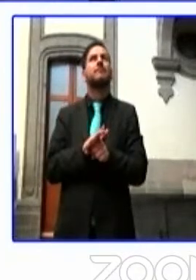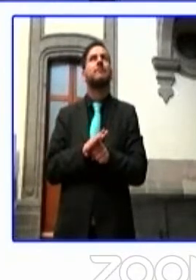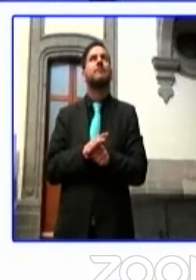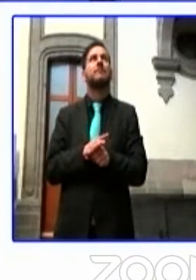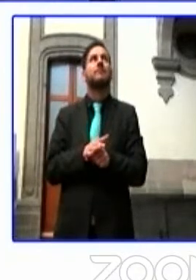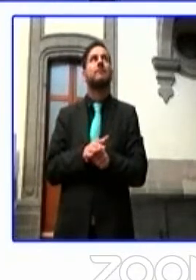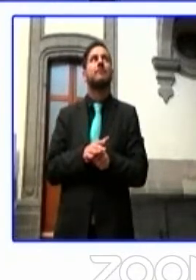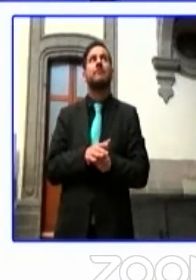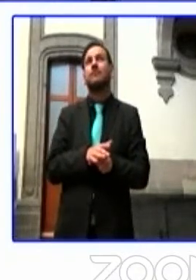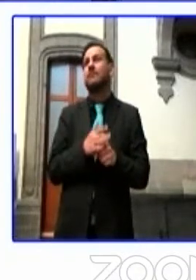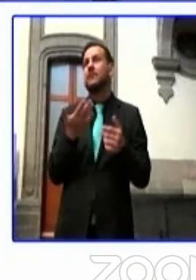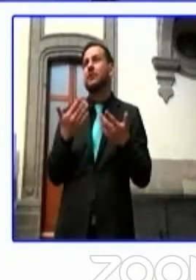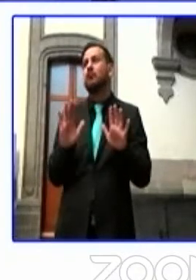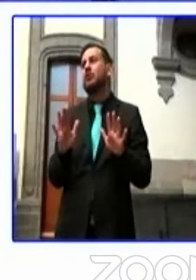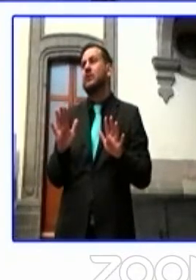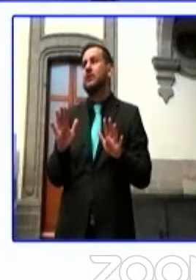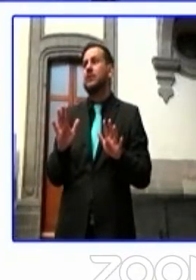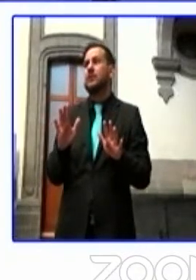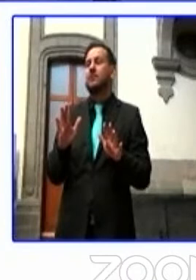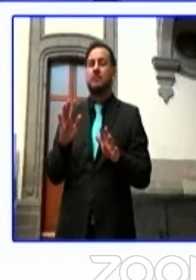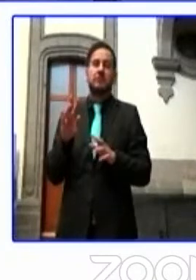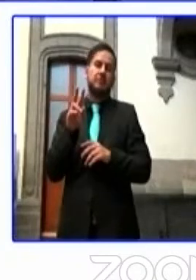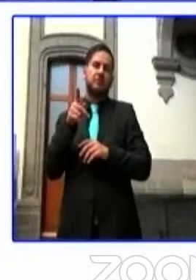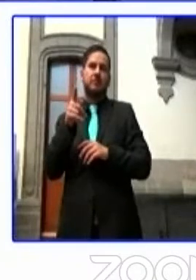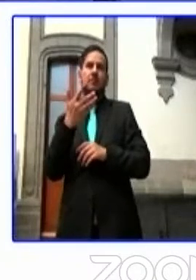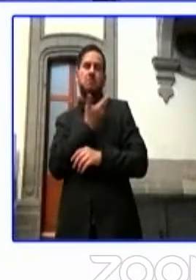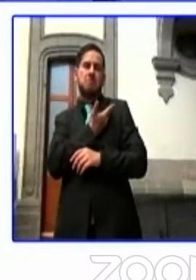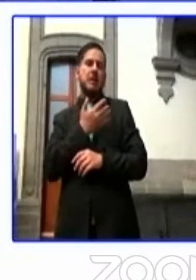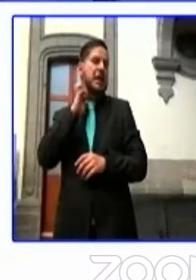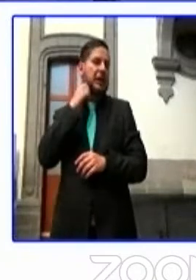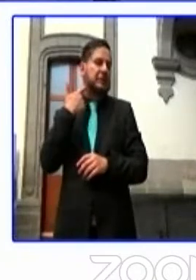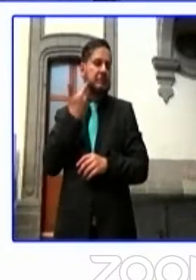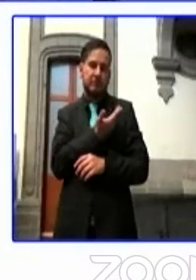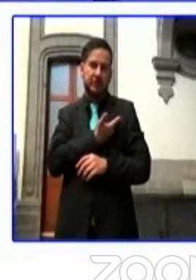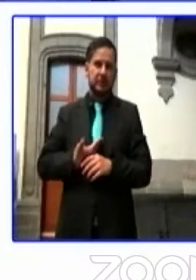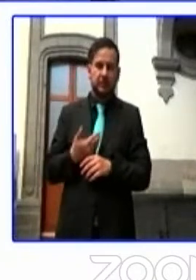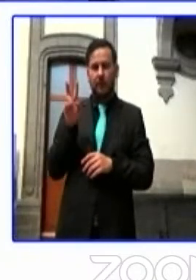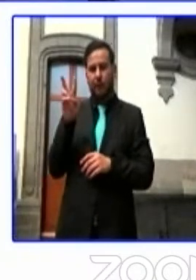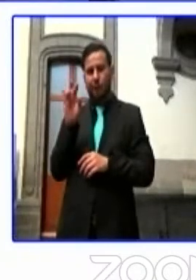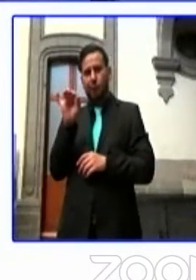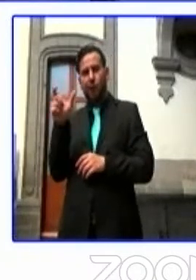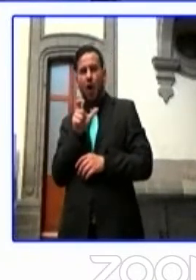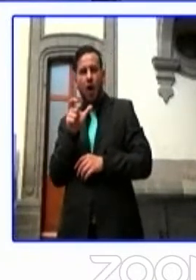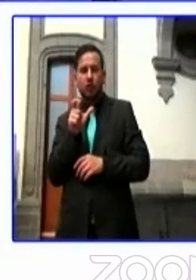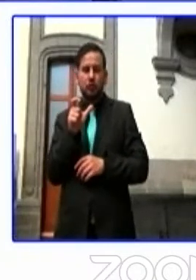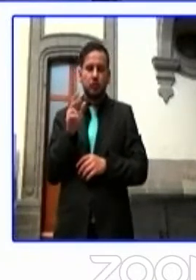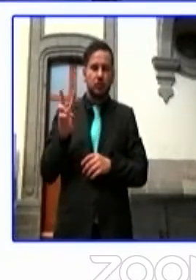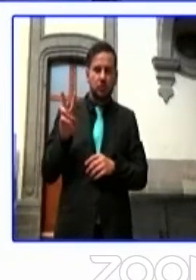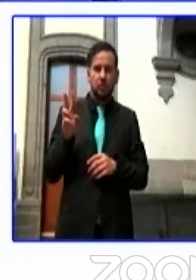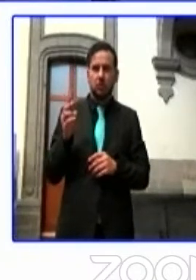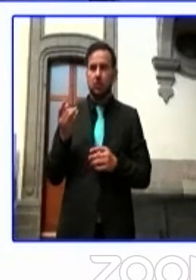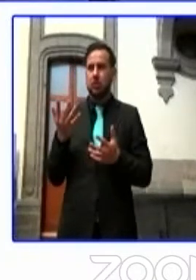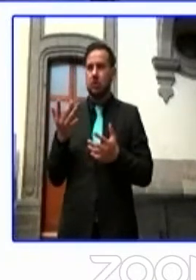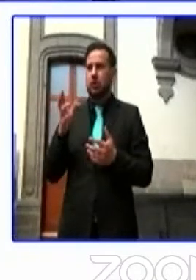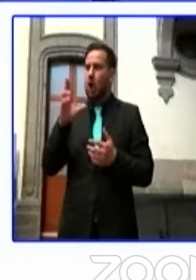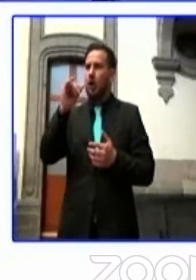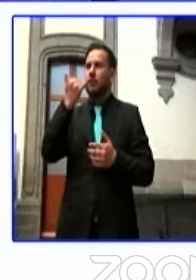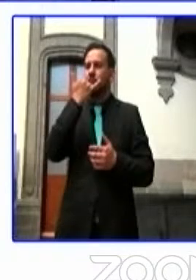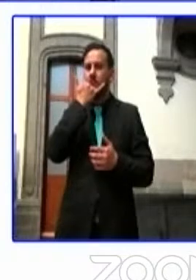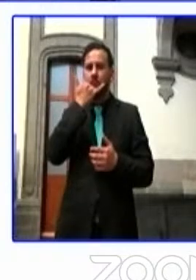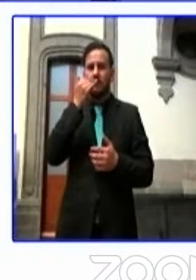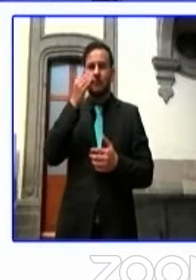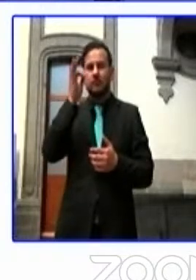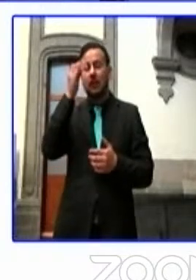de Vicente Fox. ¿Fue el primero, me parece? No, fue el de Calderón y el de